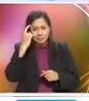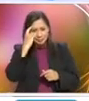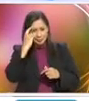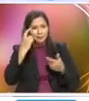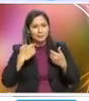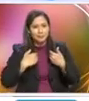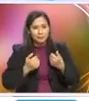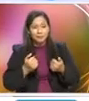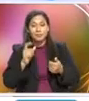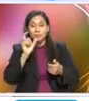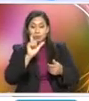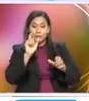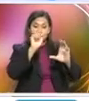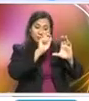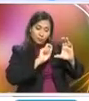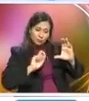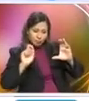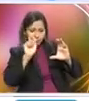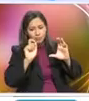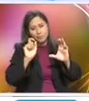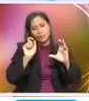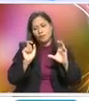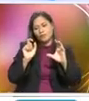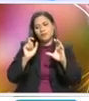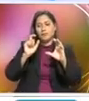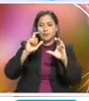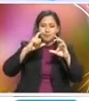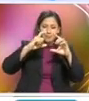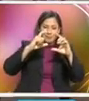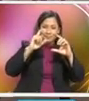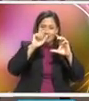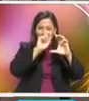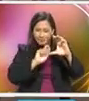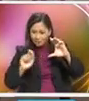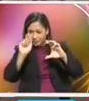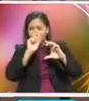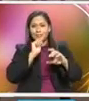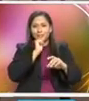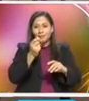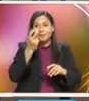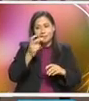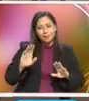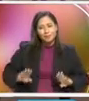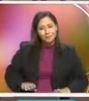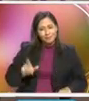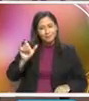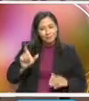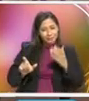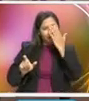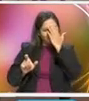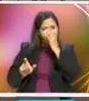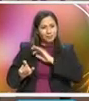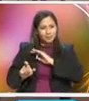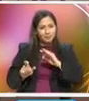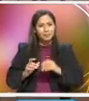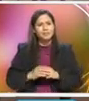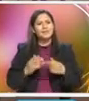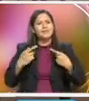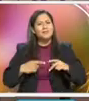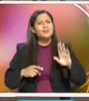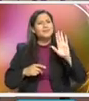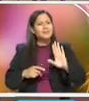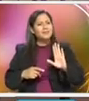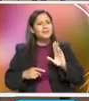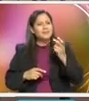Que cuando circula uno de una manera o no cierra uno la letra, todo lo que quiere decir de nuestro carácter, que es maravilloso. En personajes como esto, ¿cómo